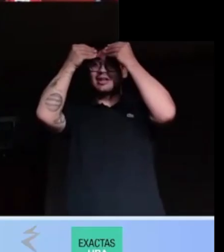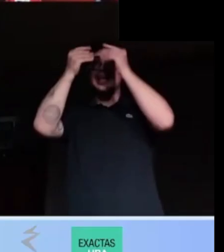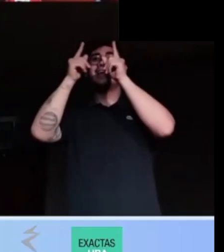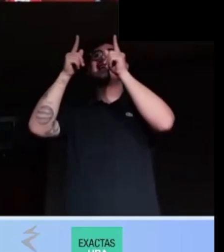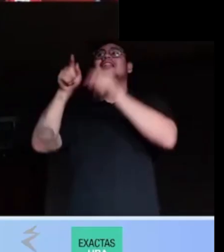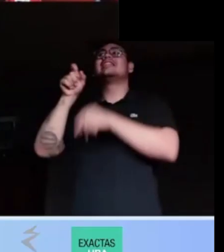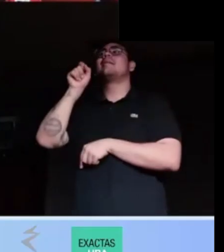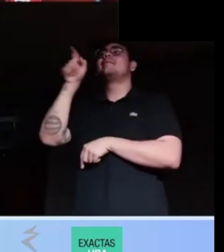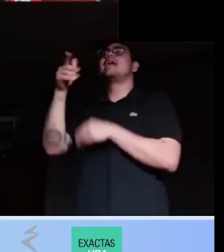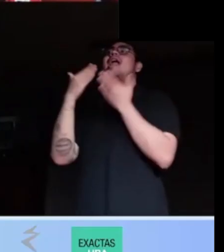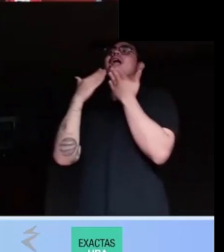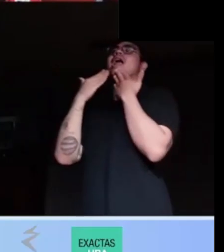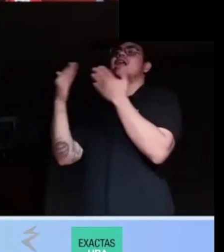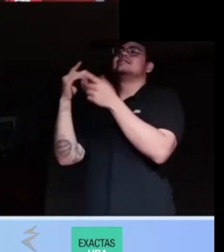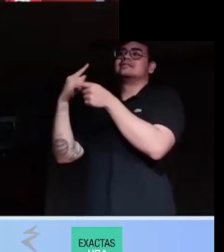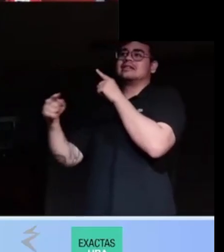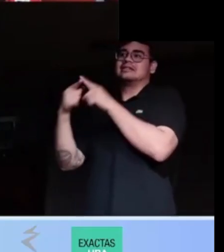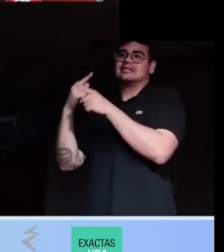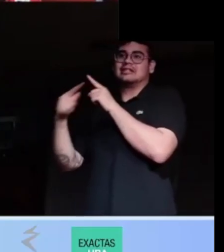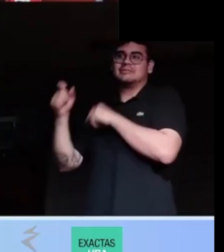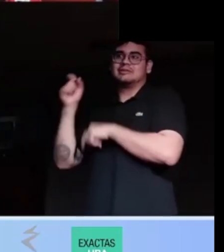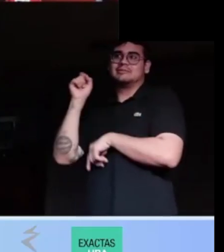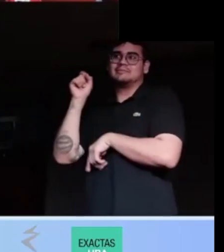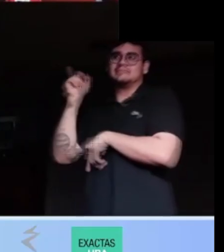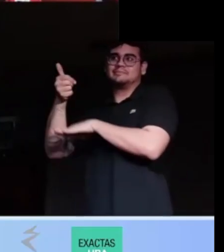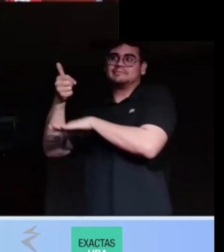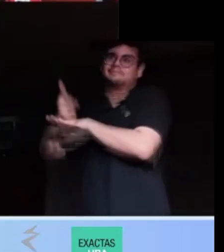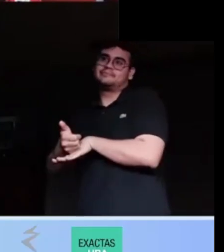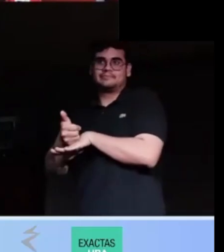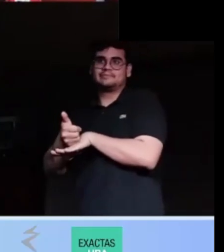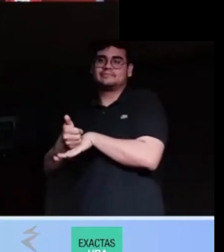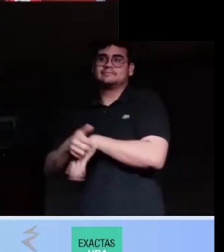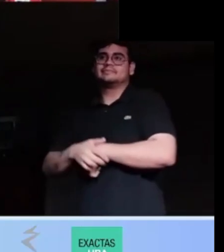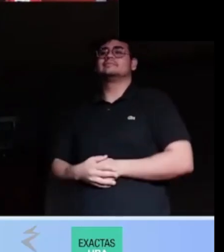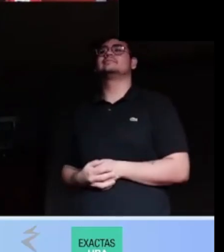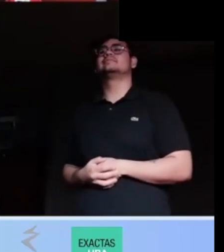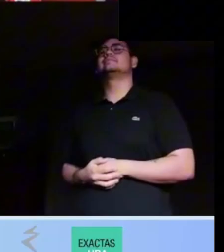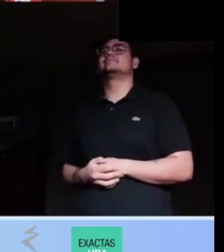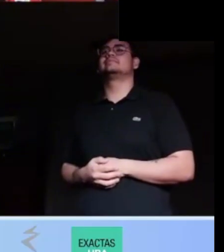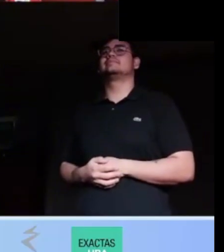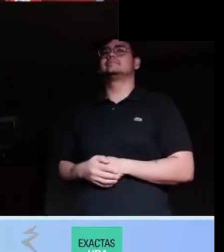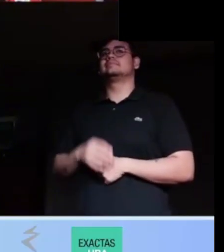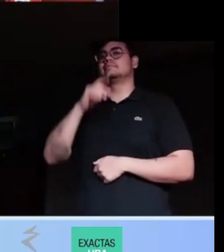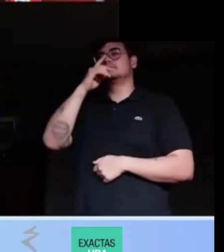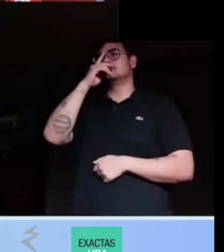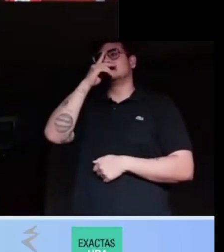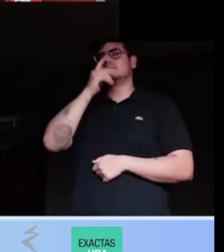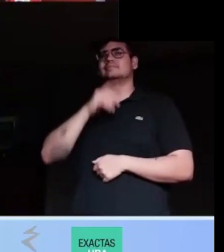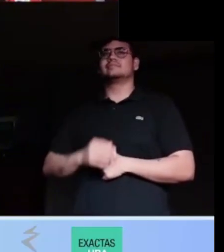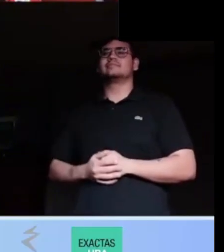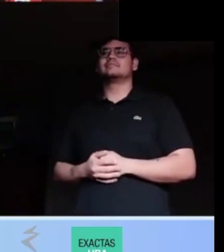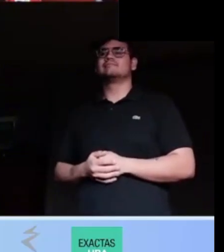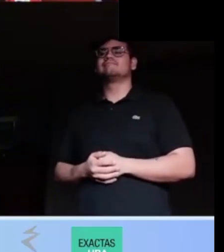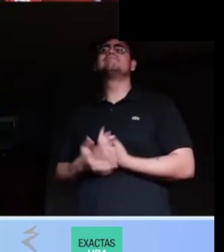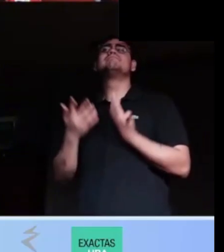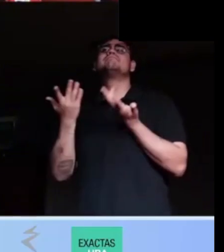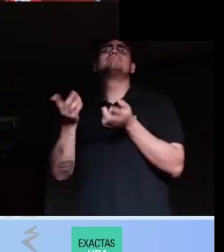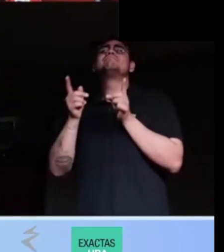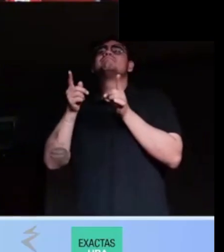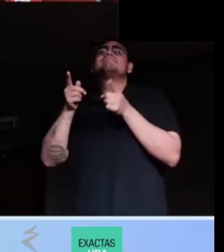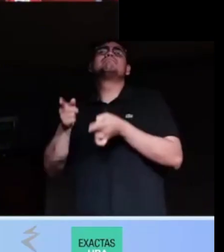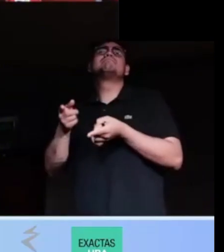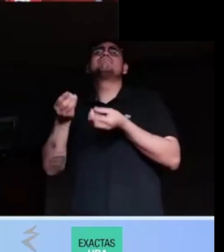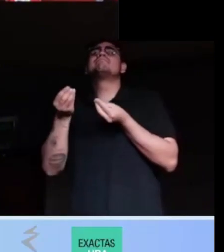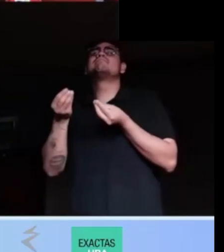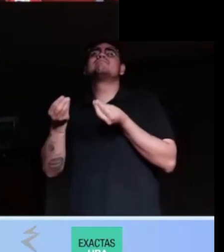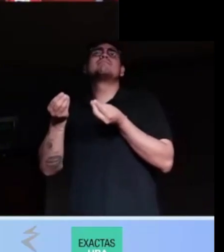intérpretes, y hemos contraído, que ya era parte de nuestro objetivo, el desafío de, bueno, ahora